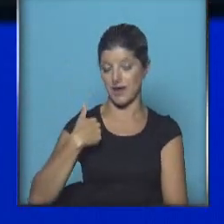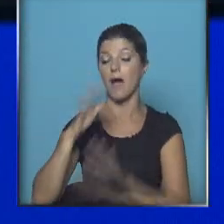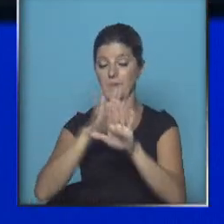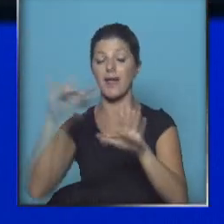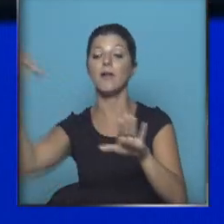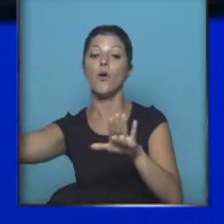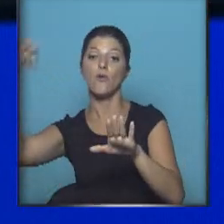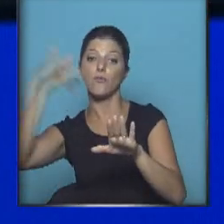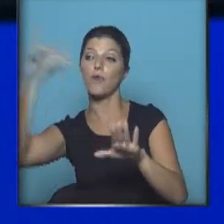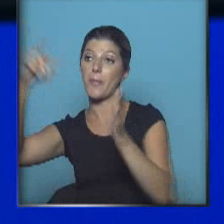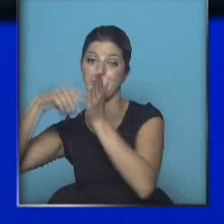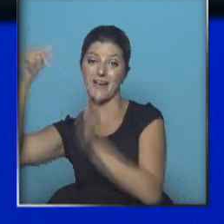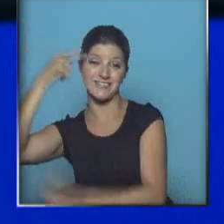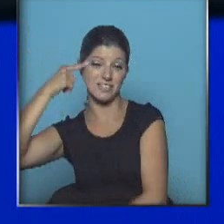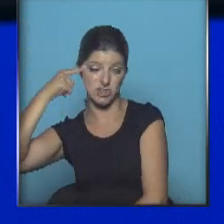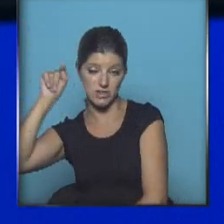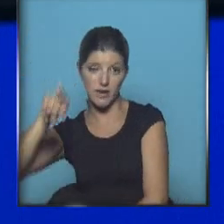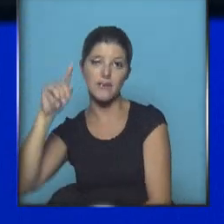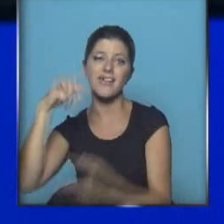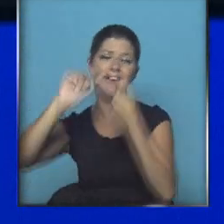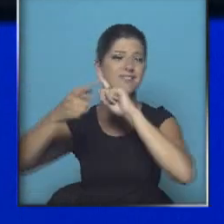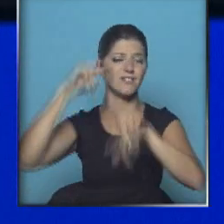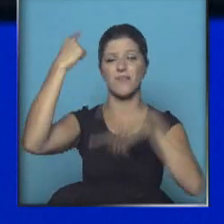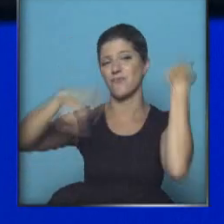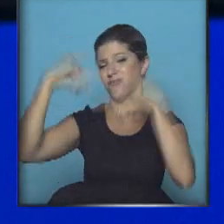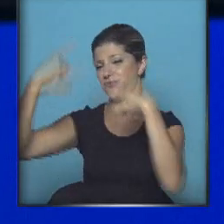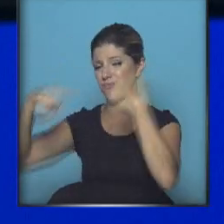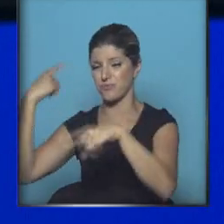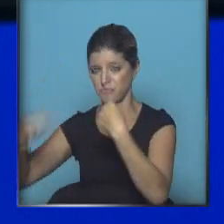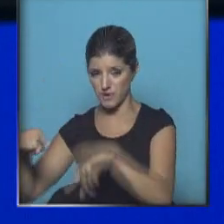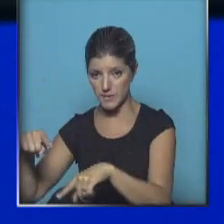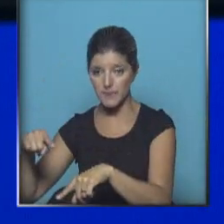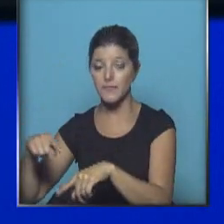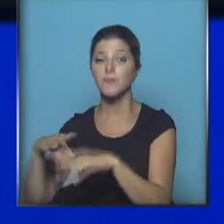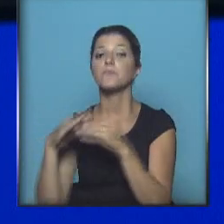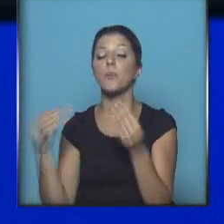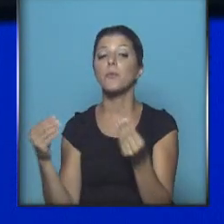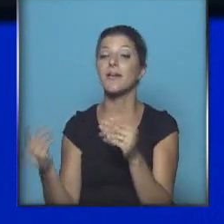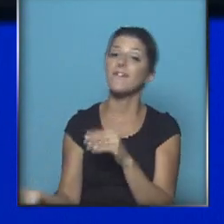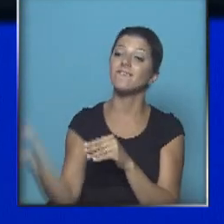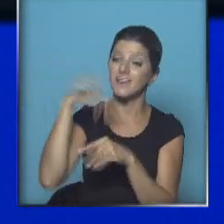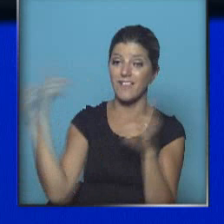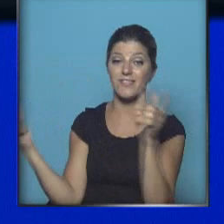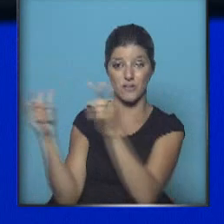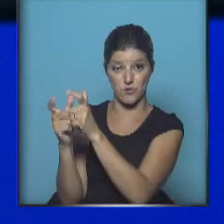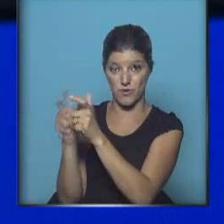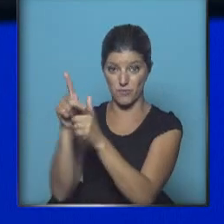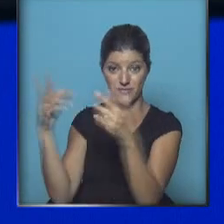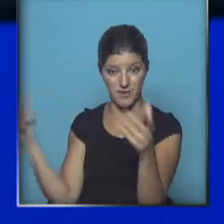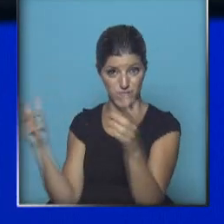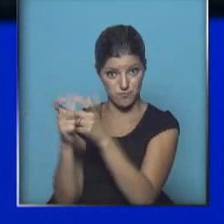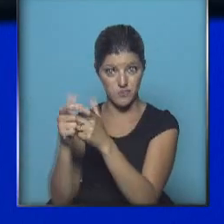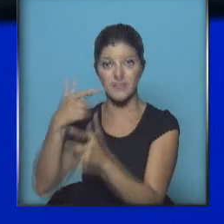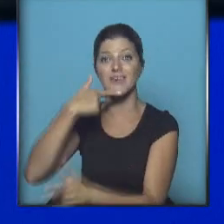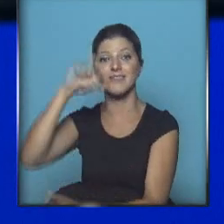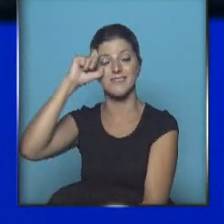desde China, donde había muchísimos cancilleres, porque venían de la reunión del encuentro de la